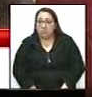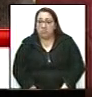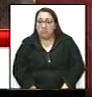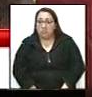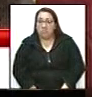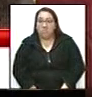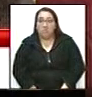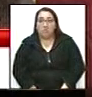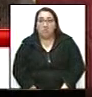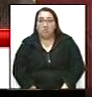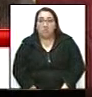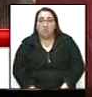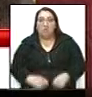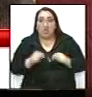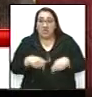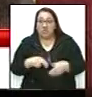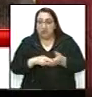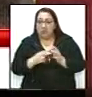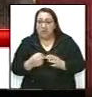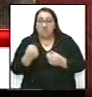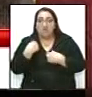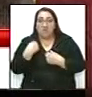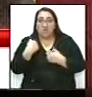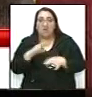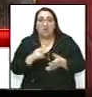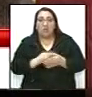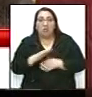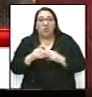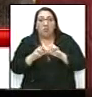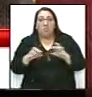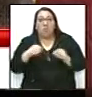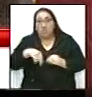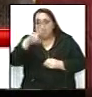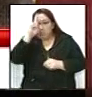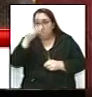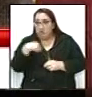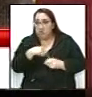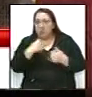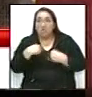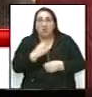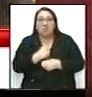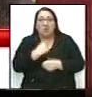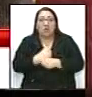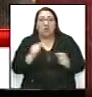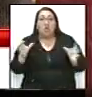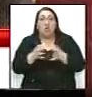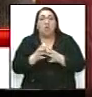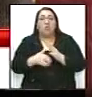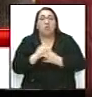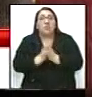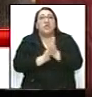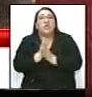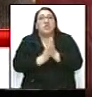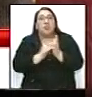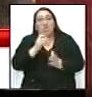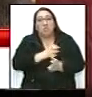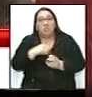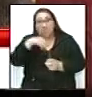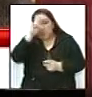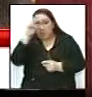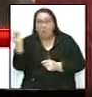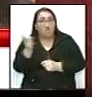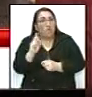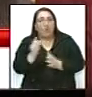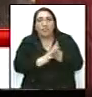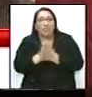que estar representado el pueblo del Perú, y también nosotros tenemos que trabajar en función de los intereses del pueblo peruano, no de los